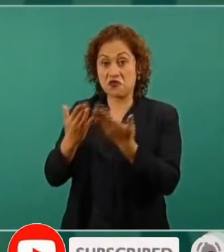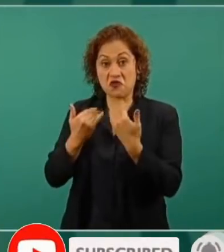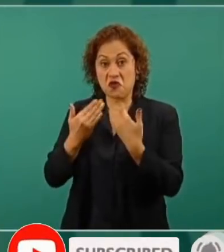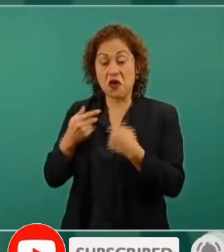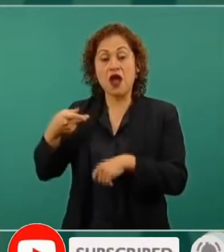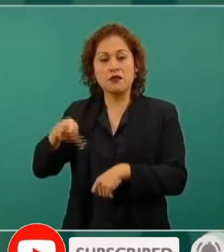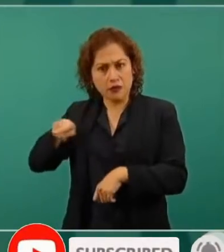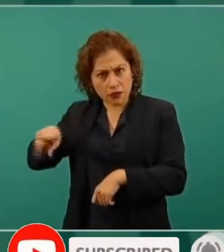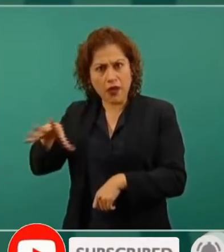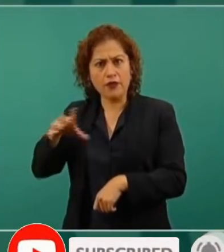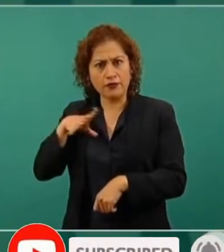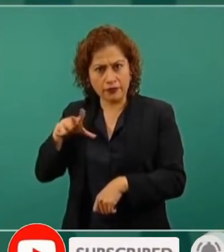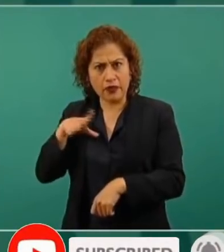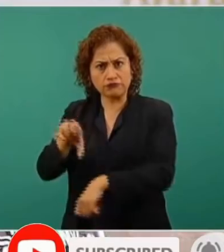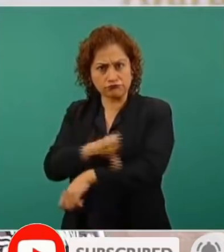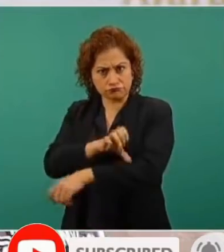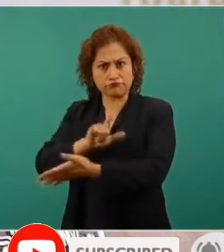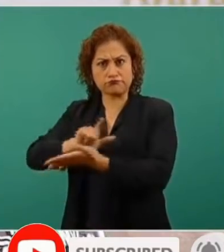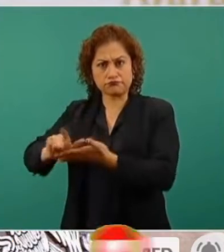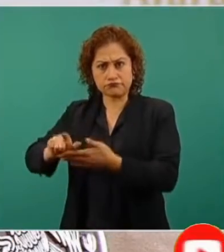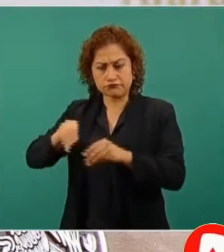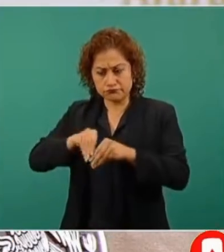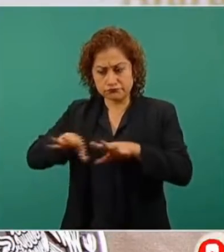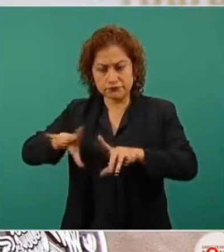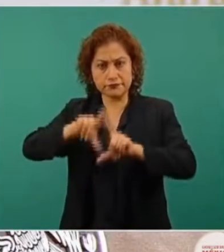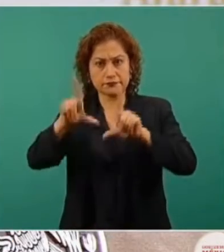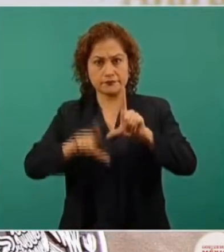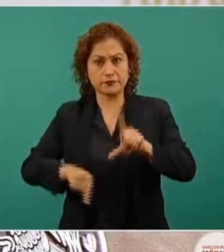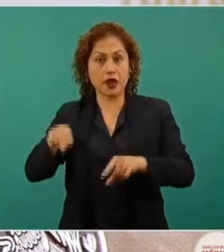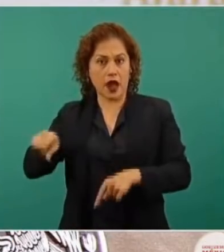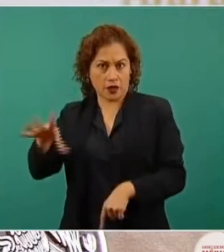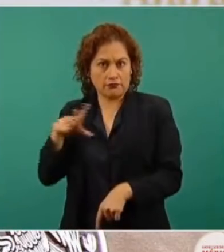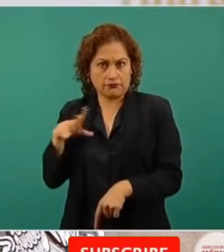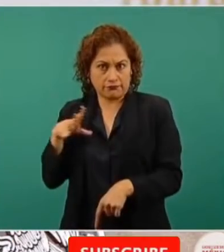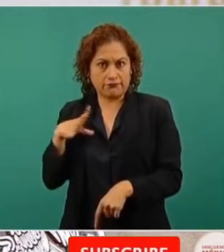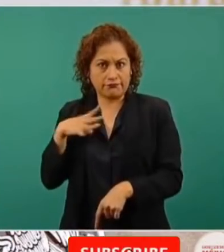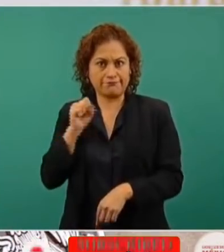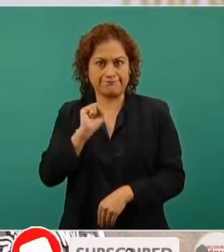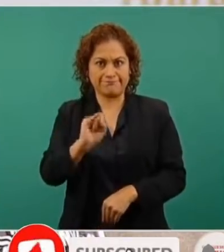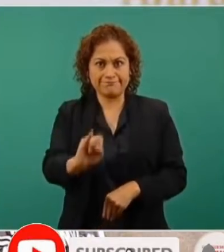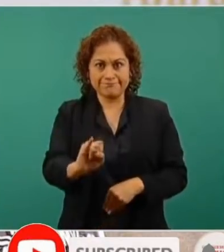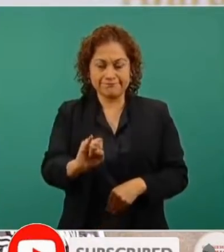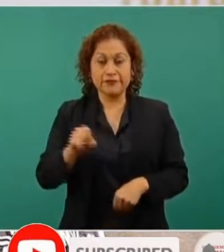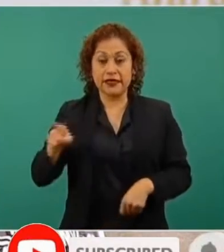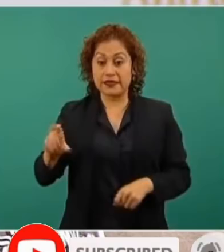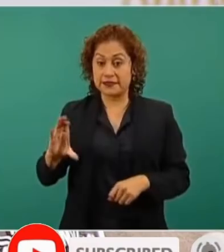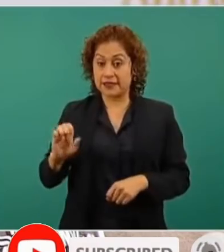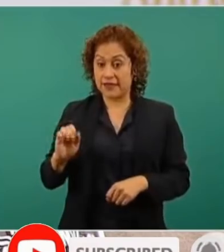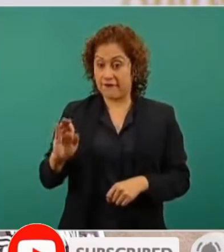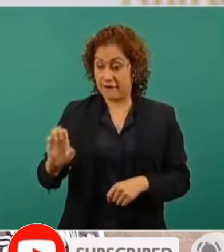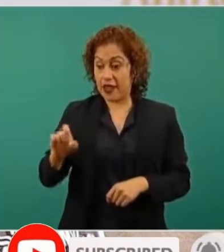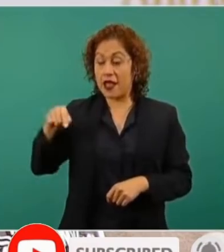55% de la energía limpia del país, ¿verdad? A las centrales privadas sí. Y con ello la CFE, suministro